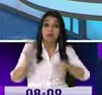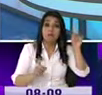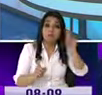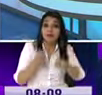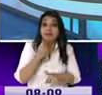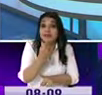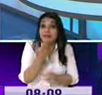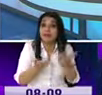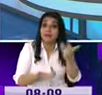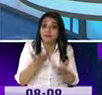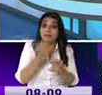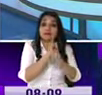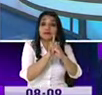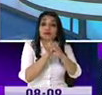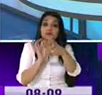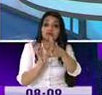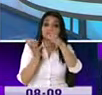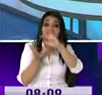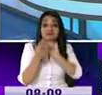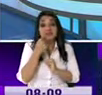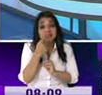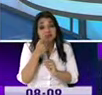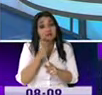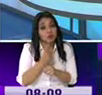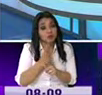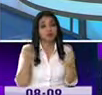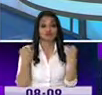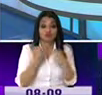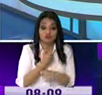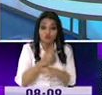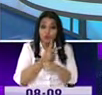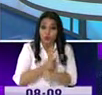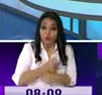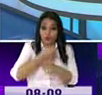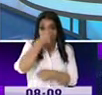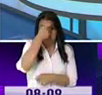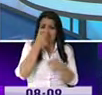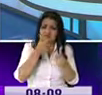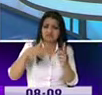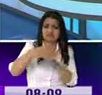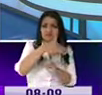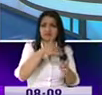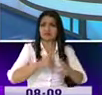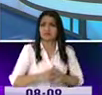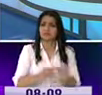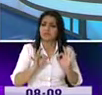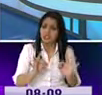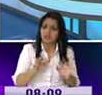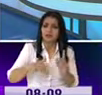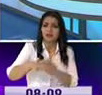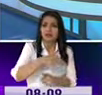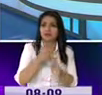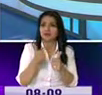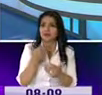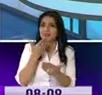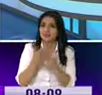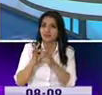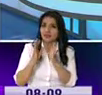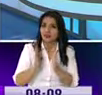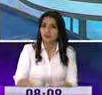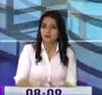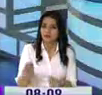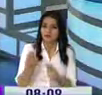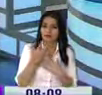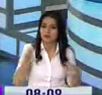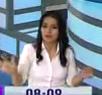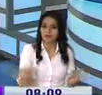Corral, los meteorólogos. Así que hay que estar también listos con eso. Buen ambiente. Preparados, buen ambiente. Alison, muchas gracias por este completo